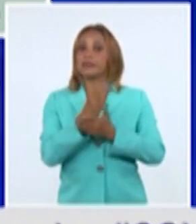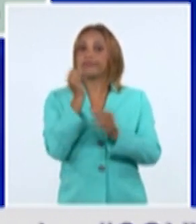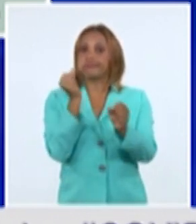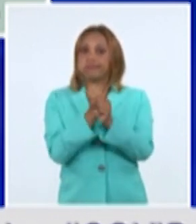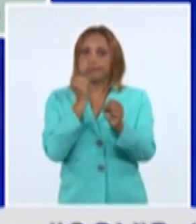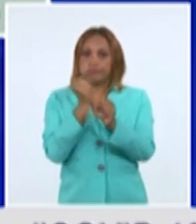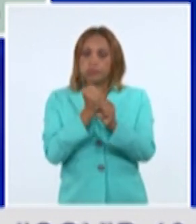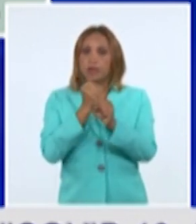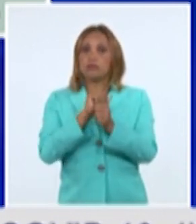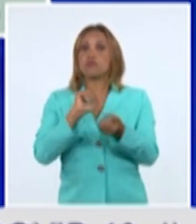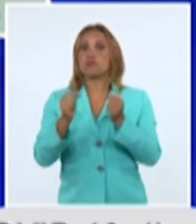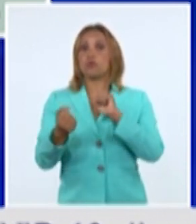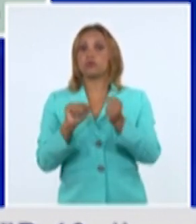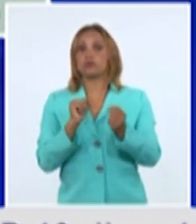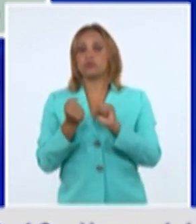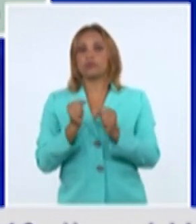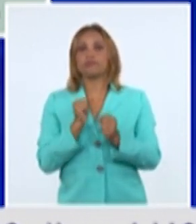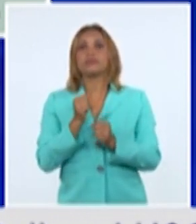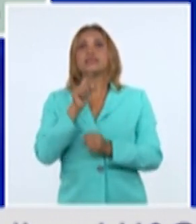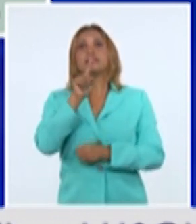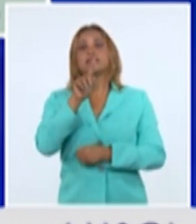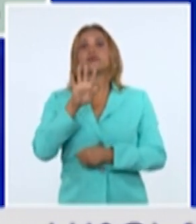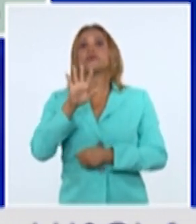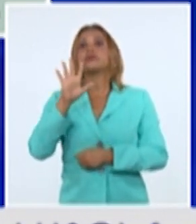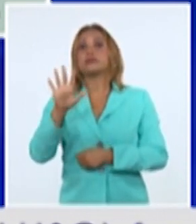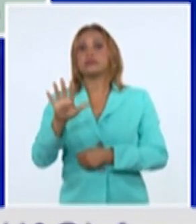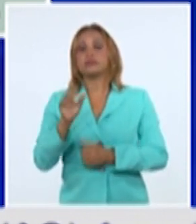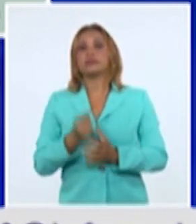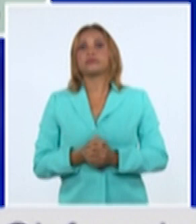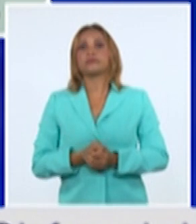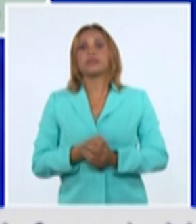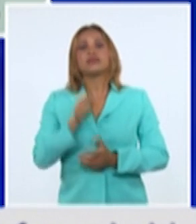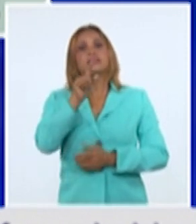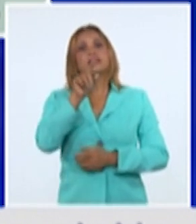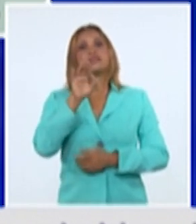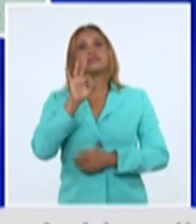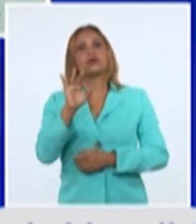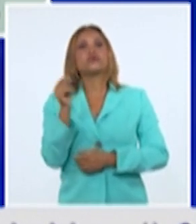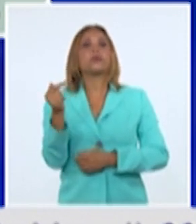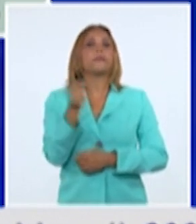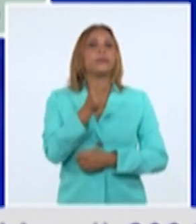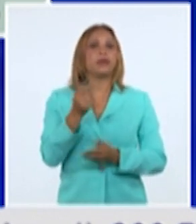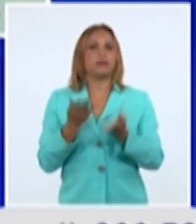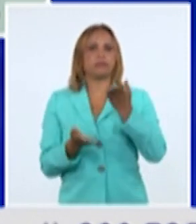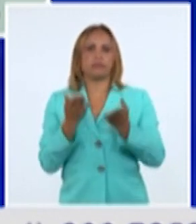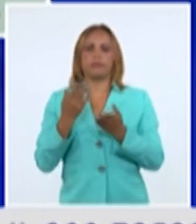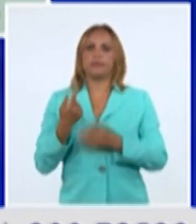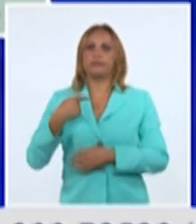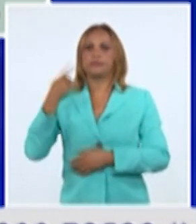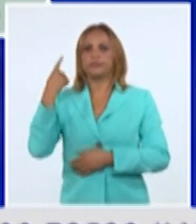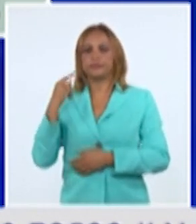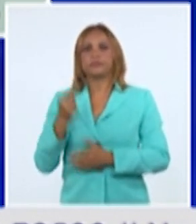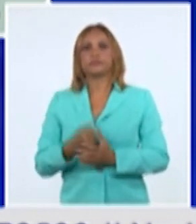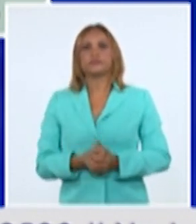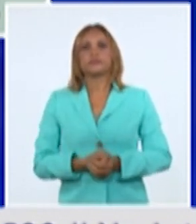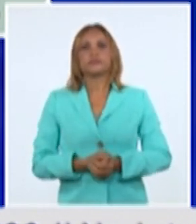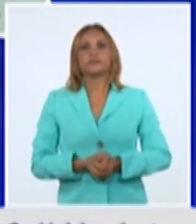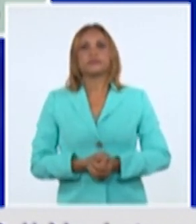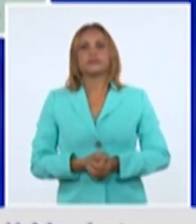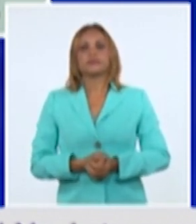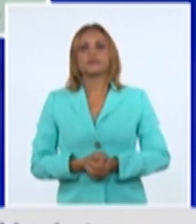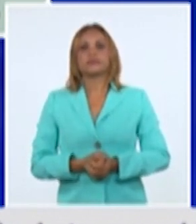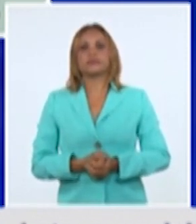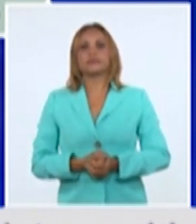oriental, 145 casos autóctonos, 18 casos menos en relación con la jornada anterior y con una